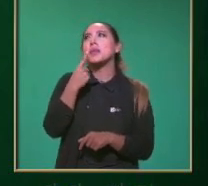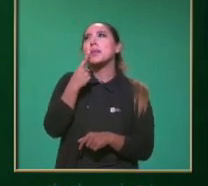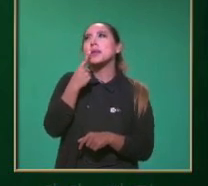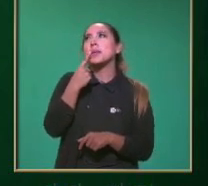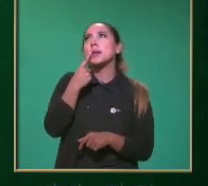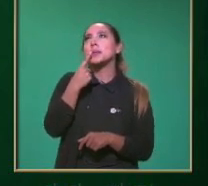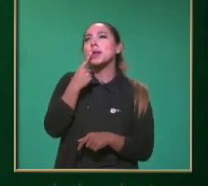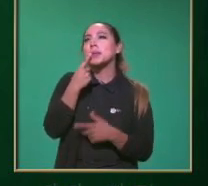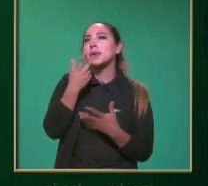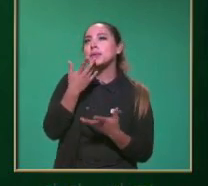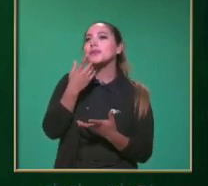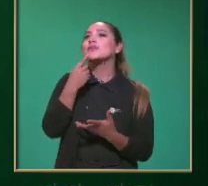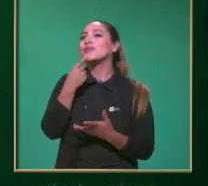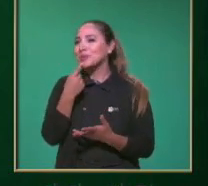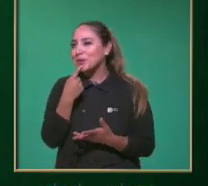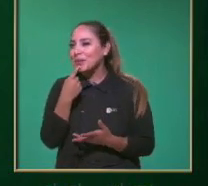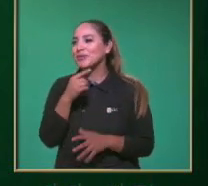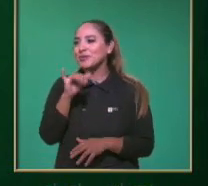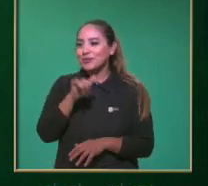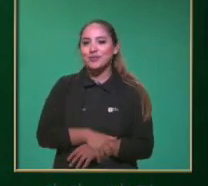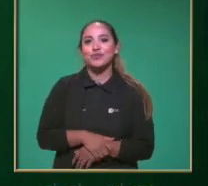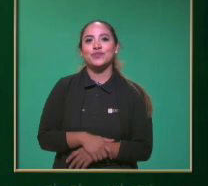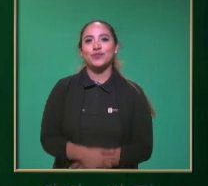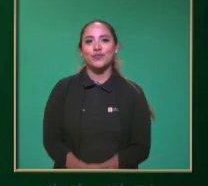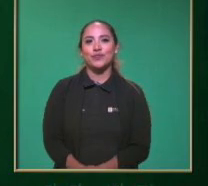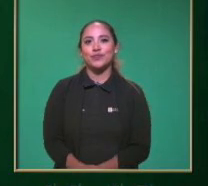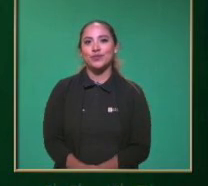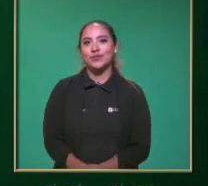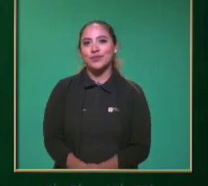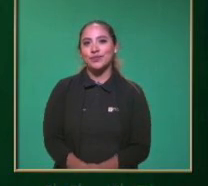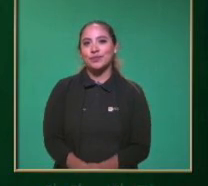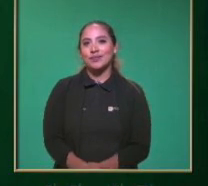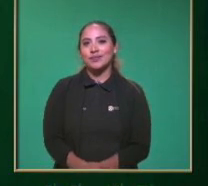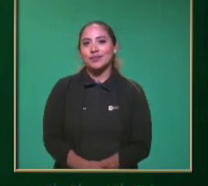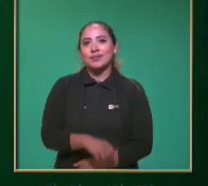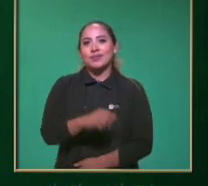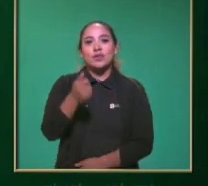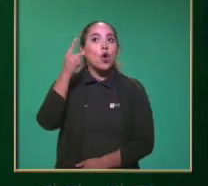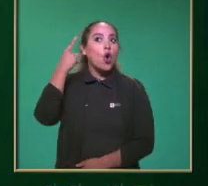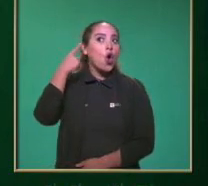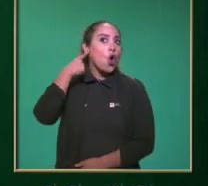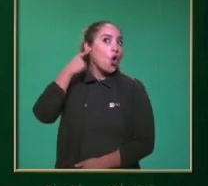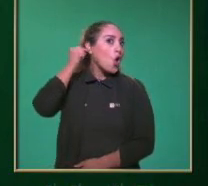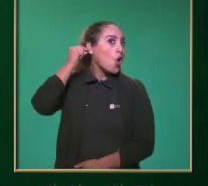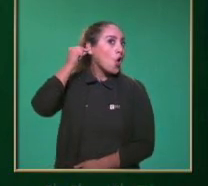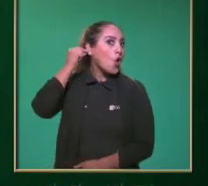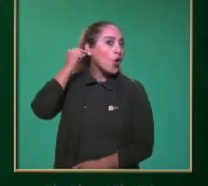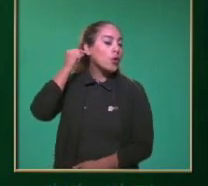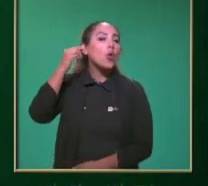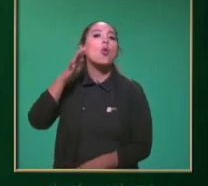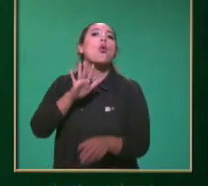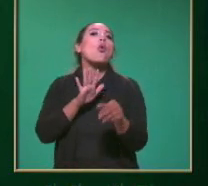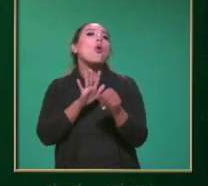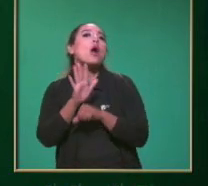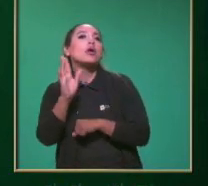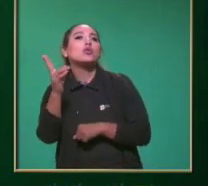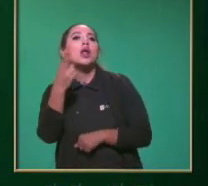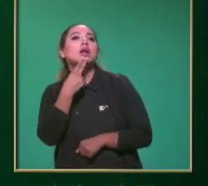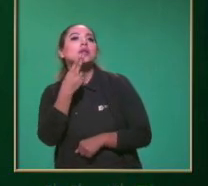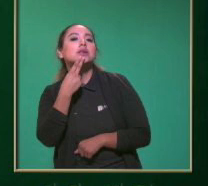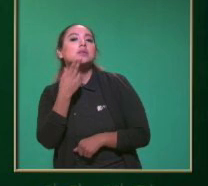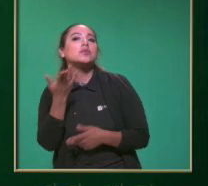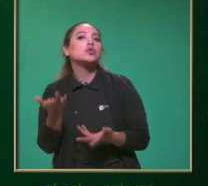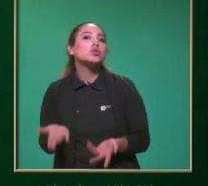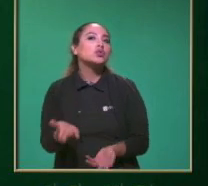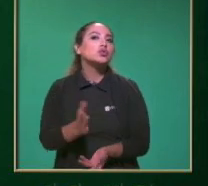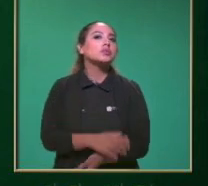boca, niños, pongan mucha atención. Después, el oído. ¿Qué parte de nuestro cuerpo